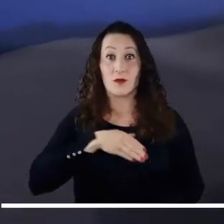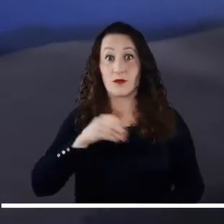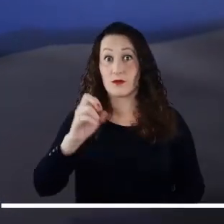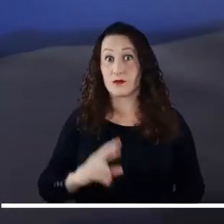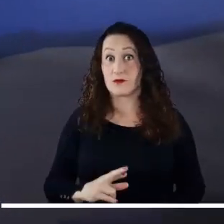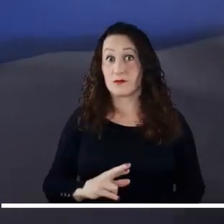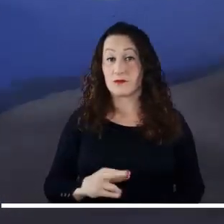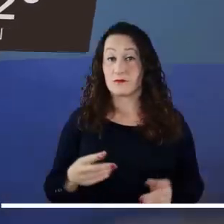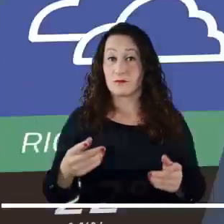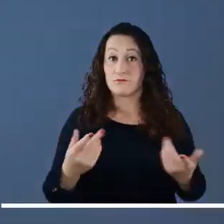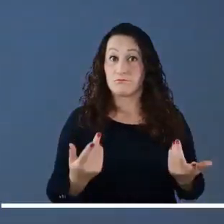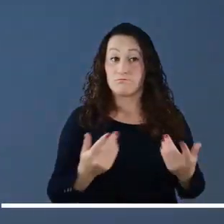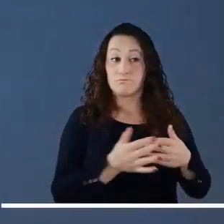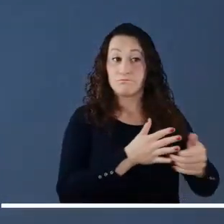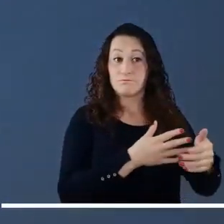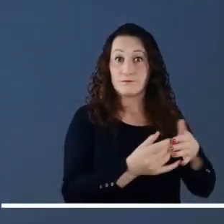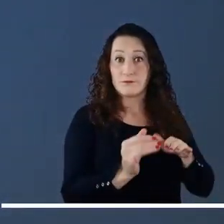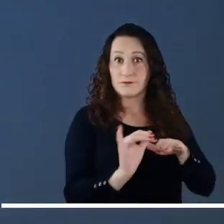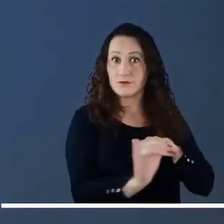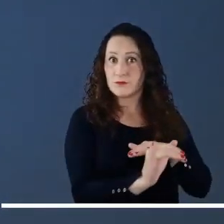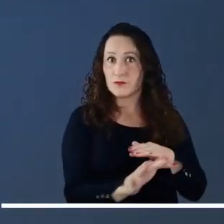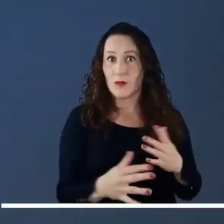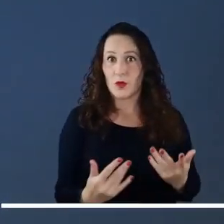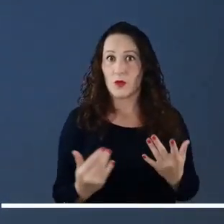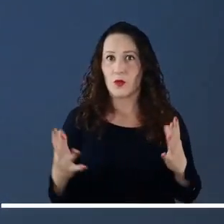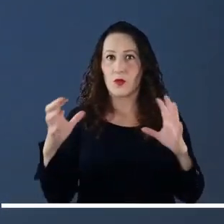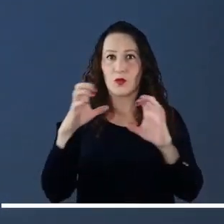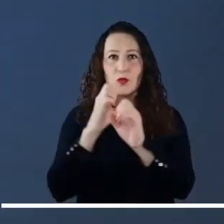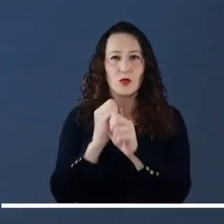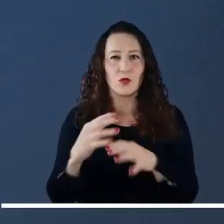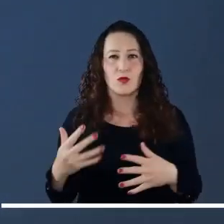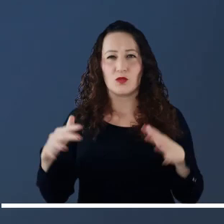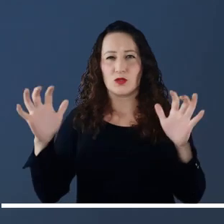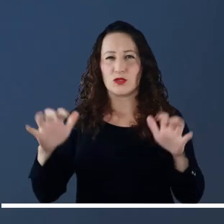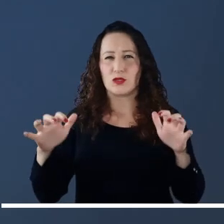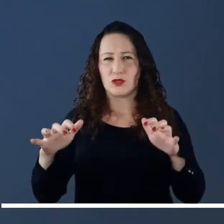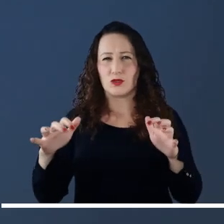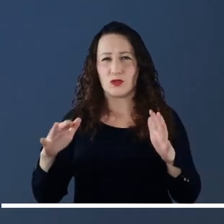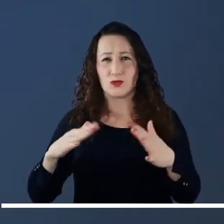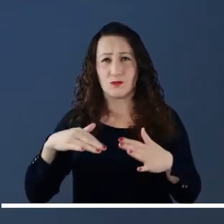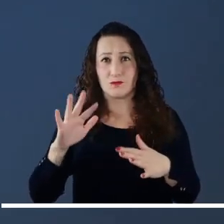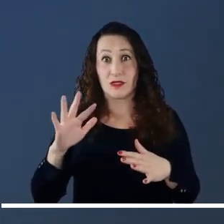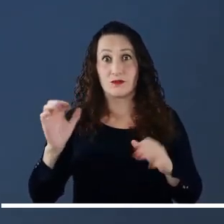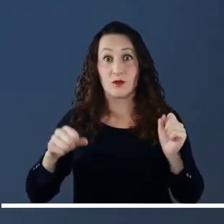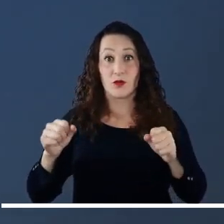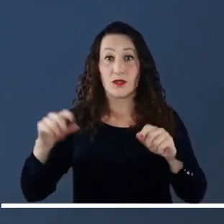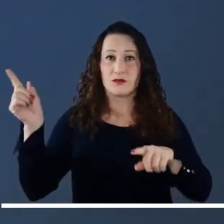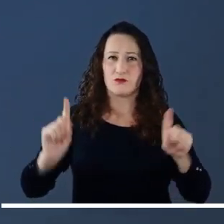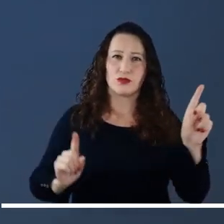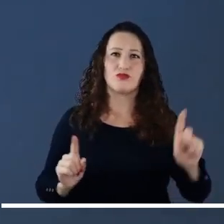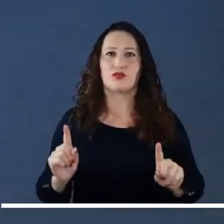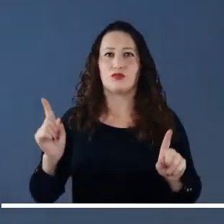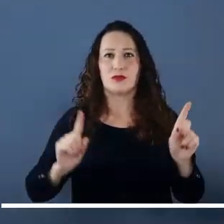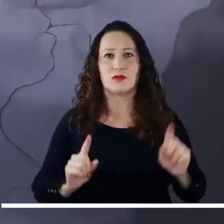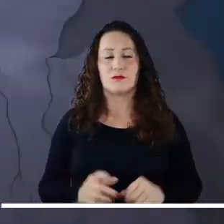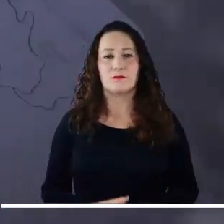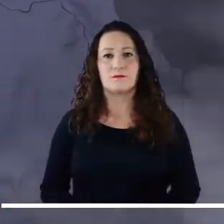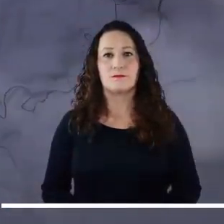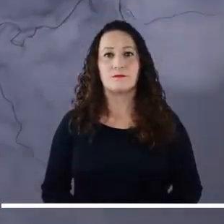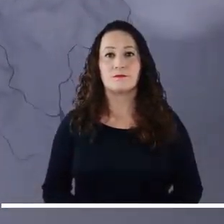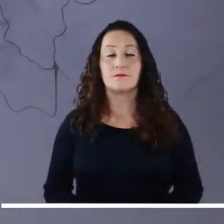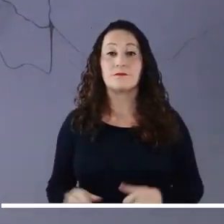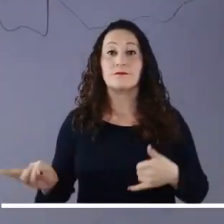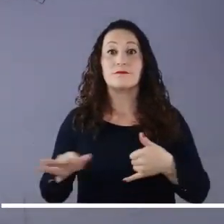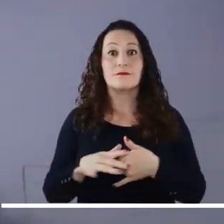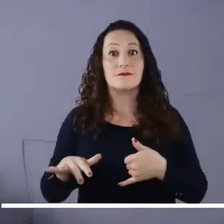y sur de Bolívar. Mientras tanto, el archipiélago de San Andrés y Providencia le espera una noche con bastante actividad lluviosa y probables